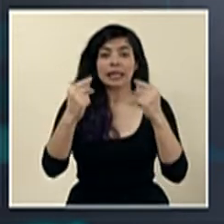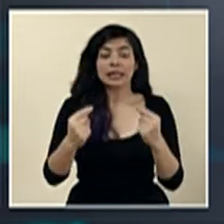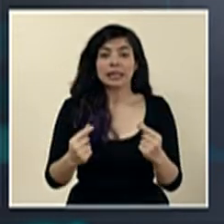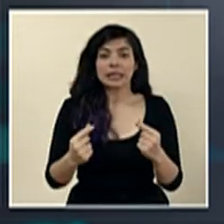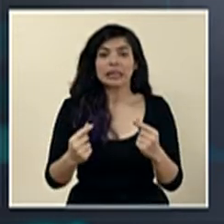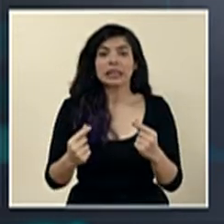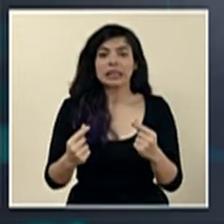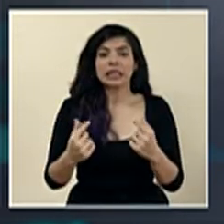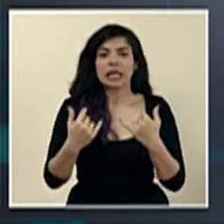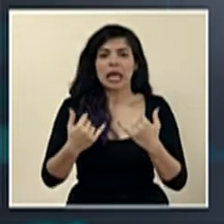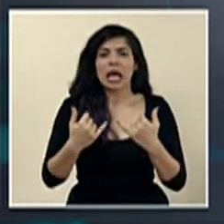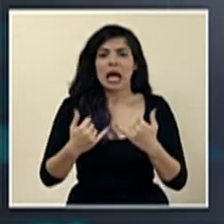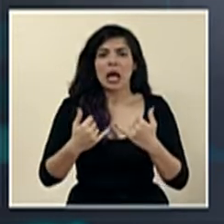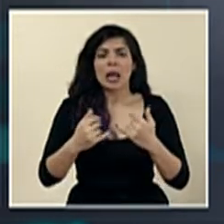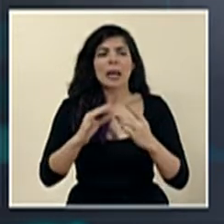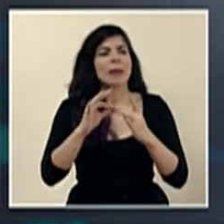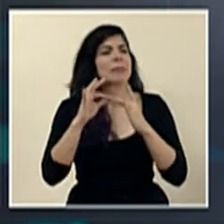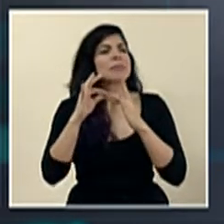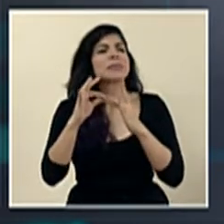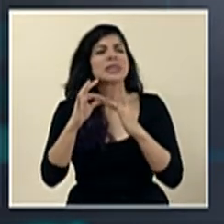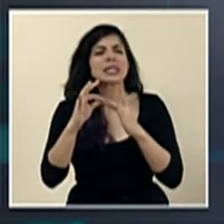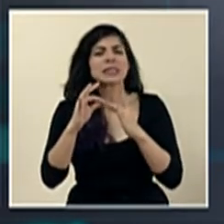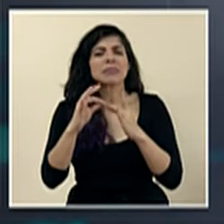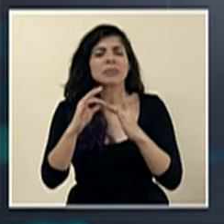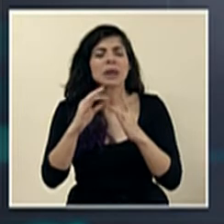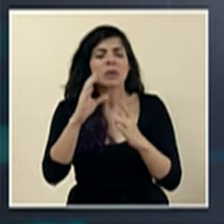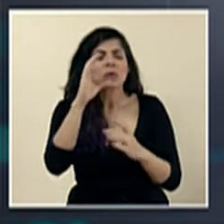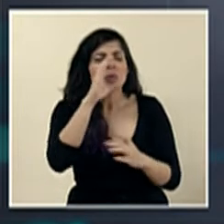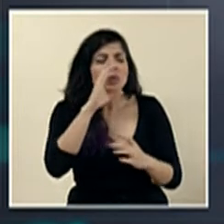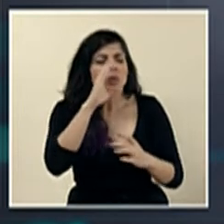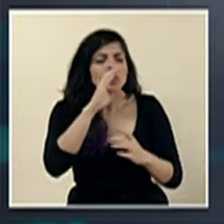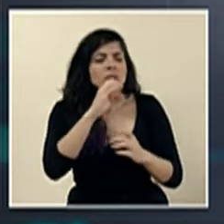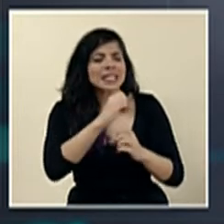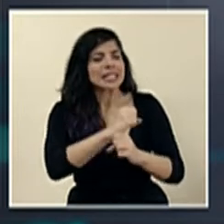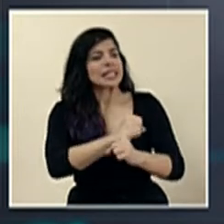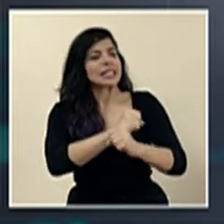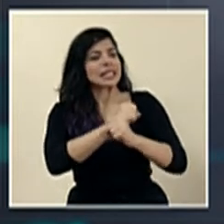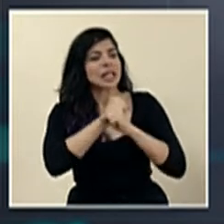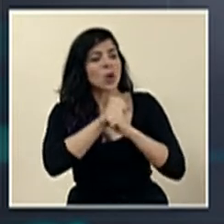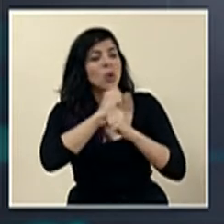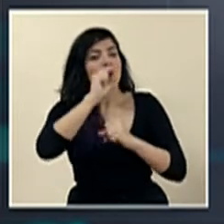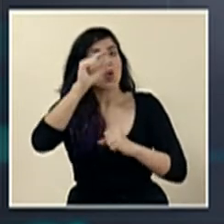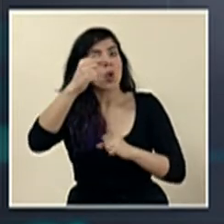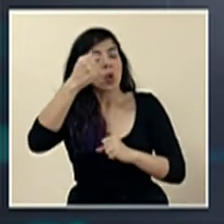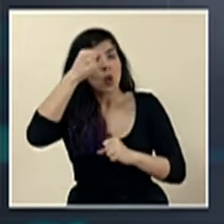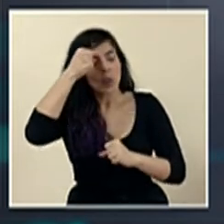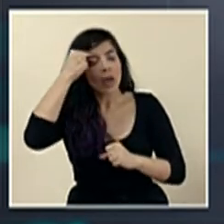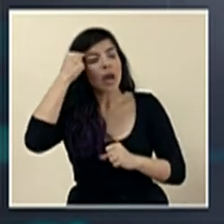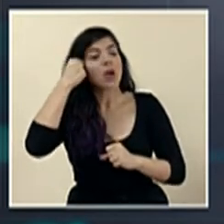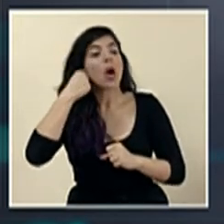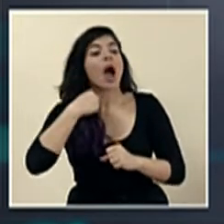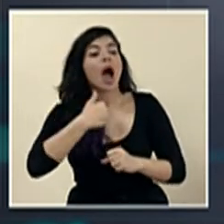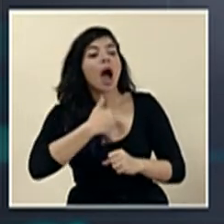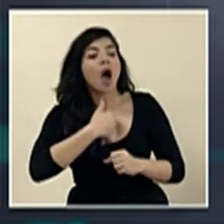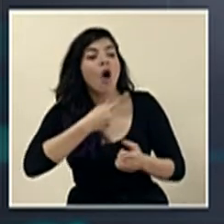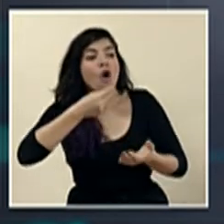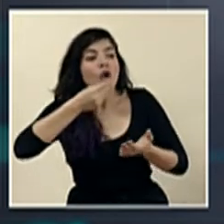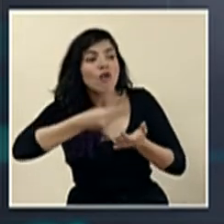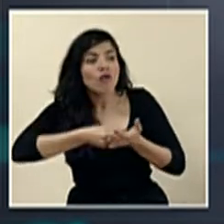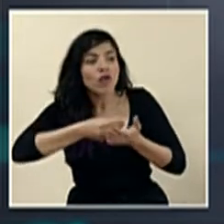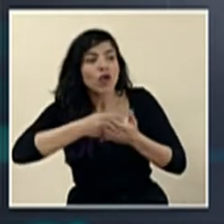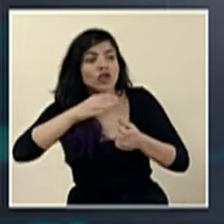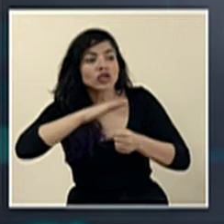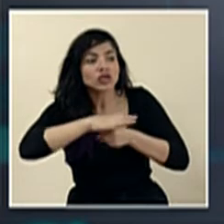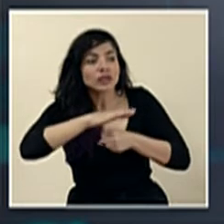está fundamentalmente asegurando que el gobierno tiene el financiamiento para